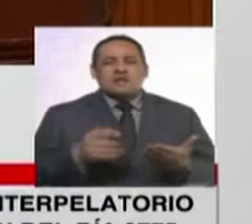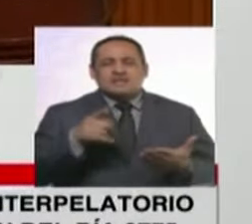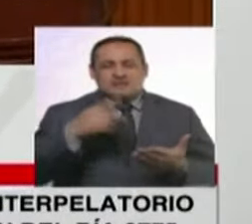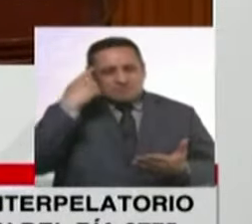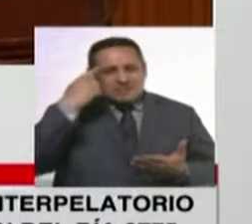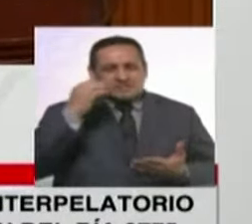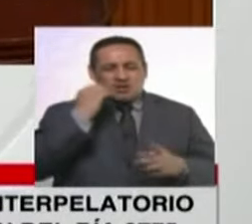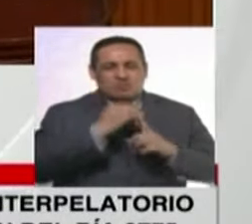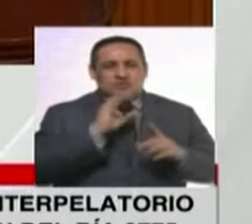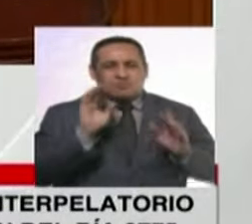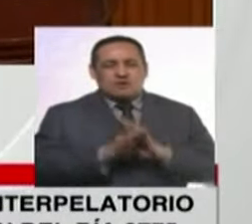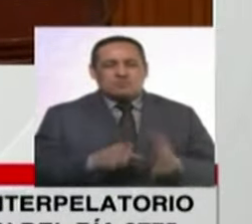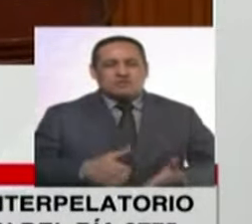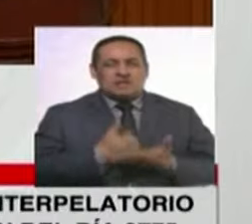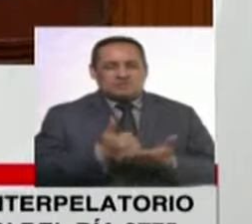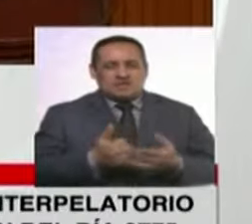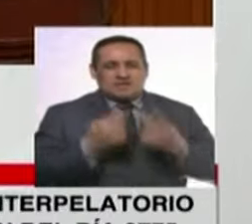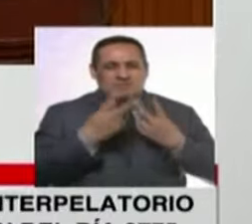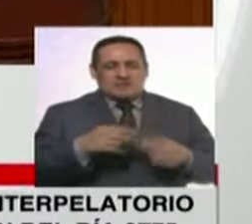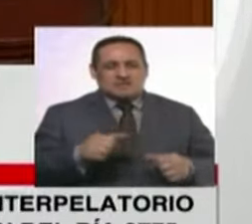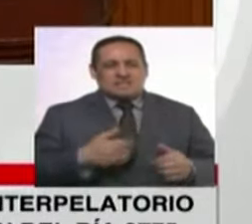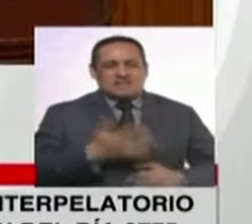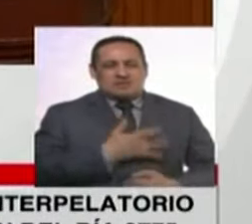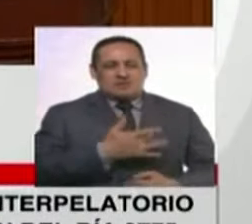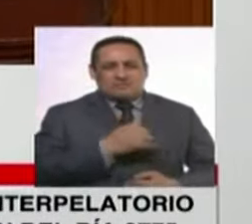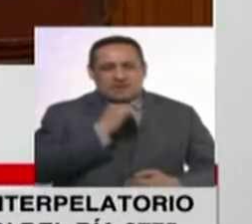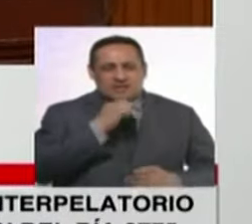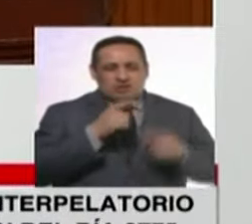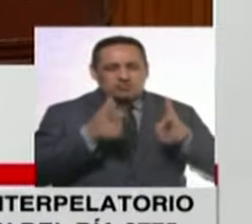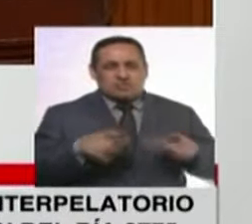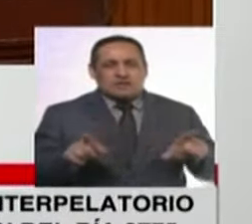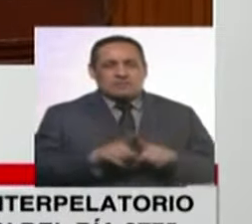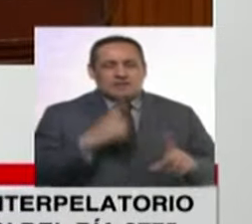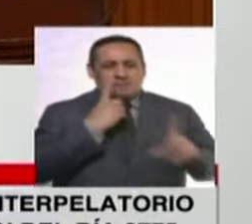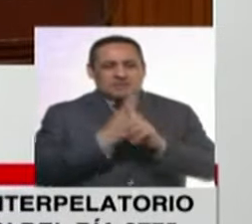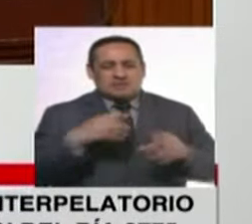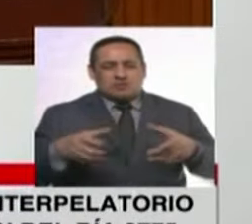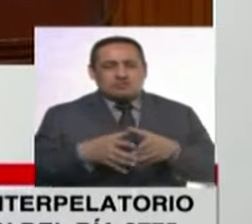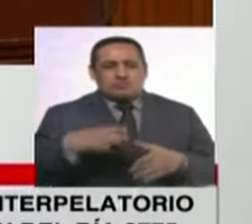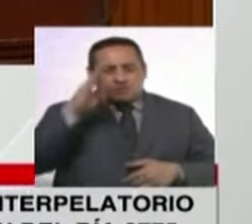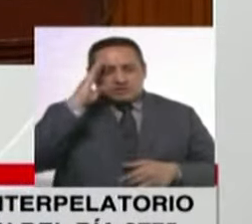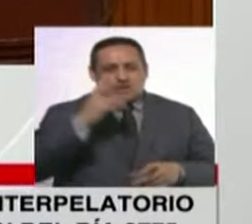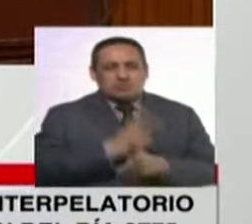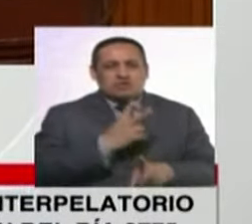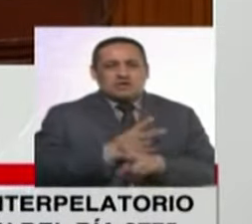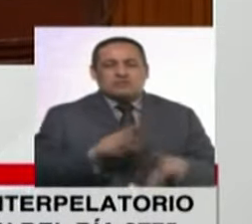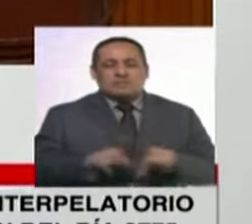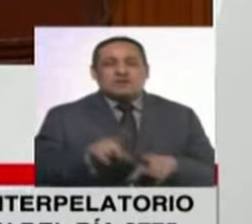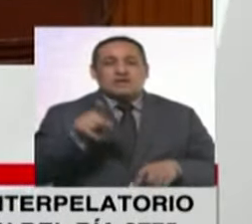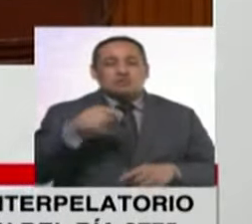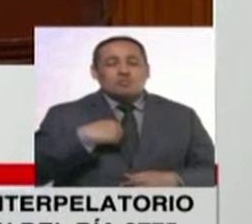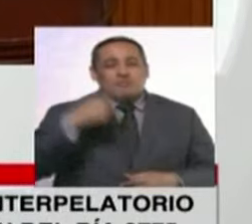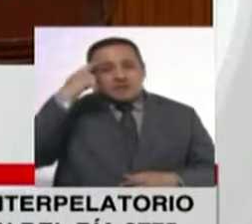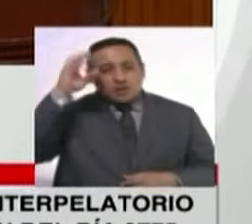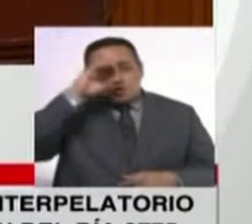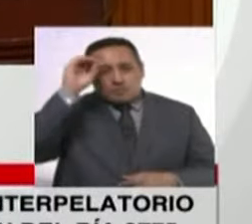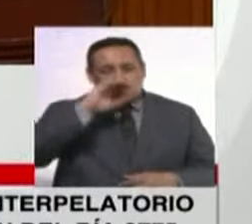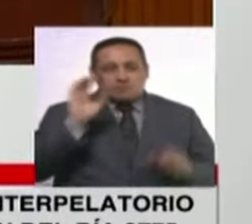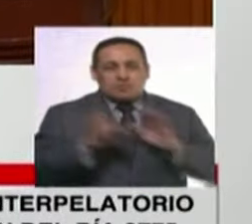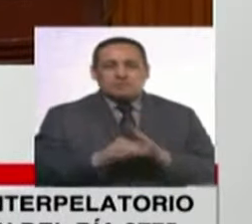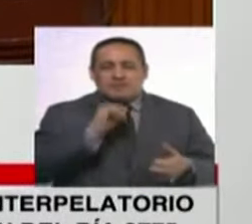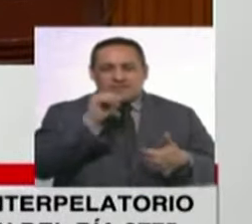los objetivos victimización percepción de inseguridad presencia policial y prevención que a su criterio se